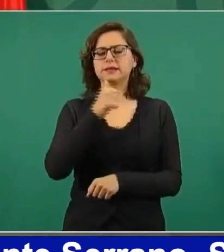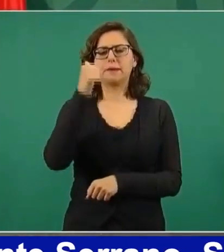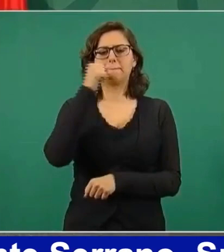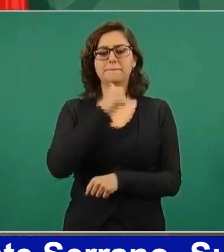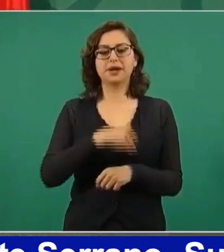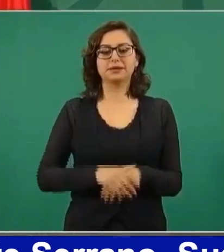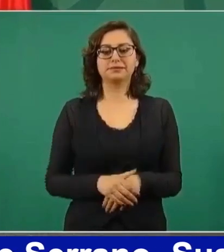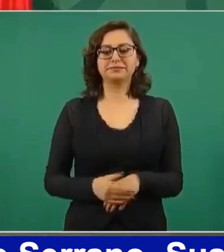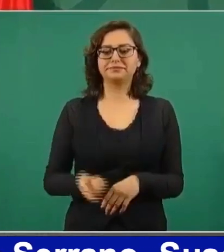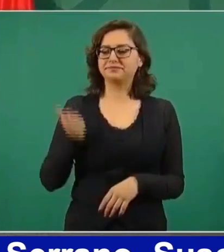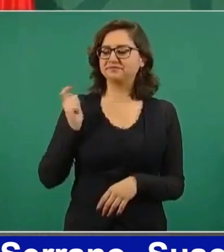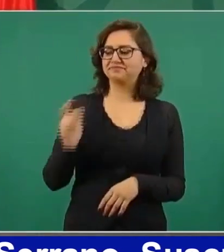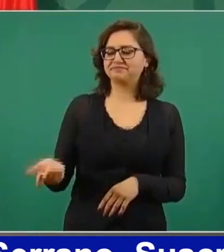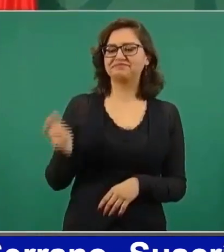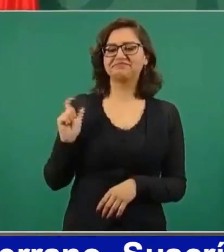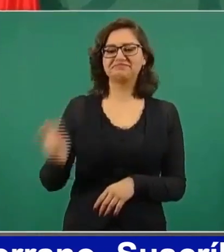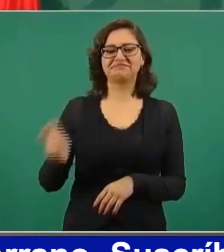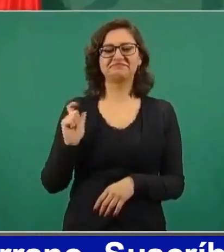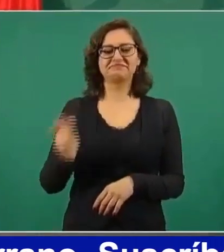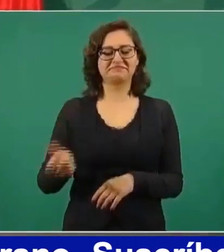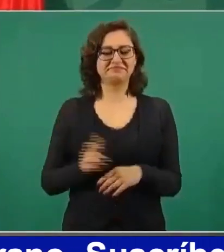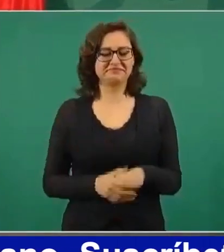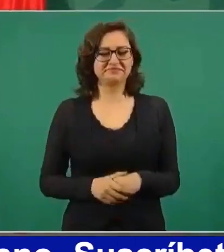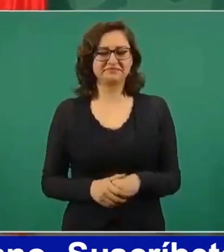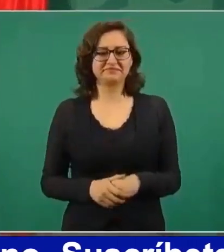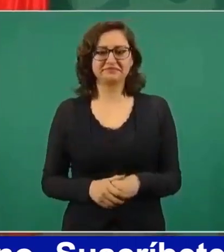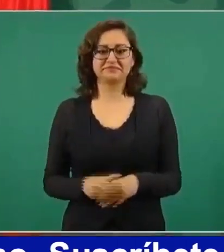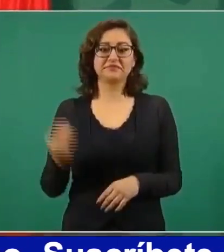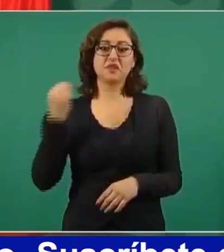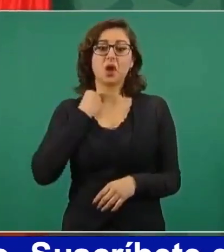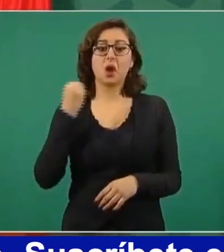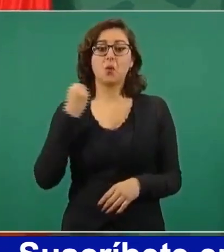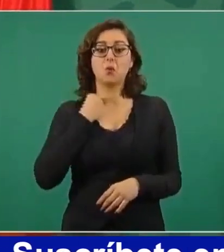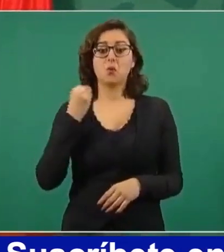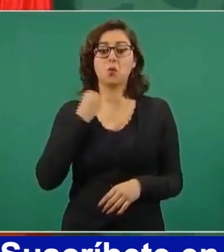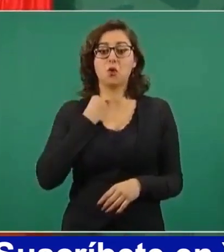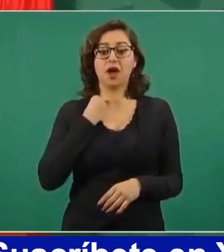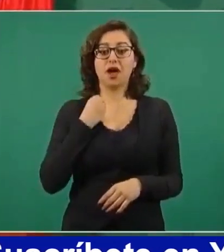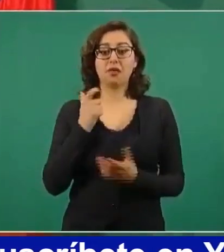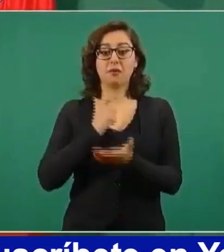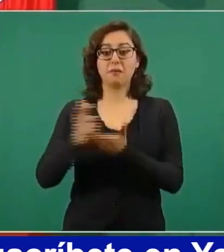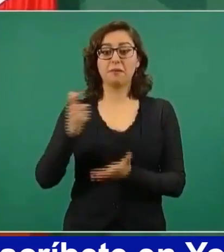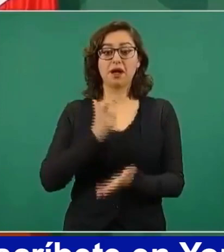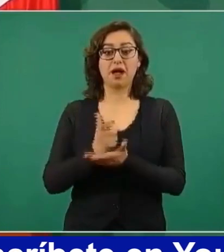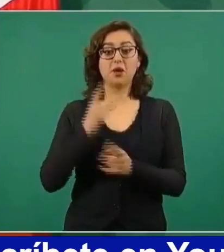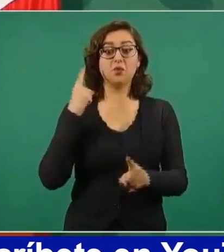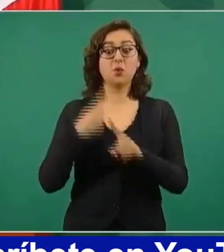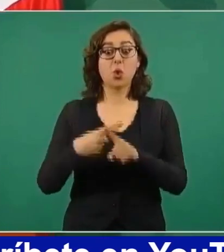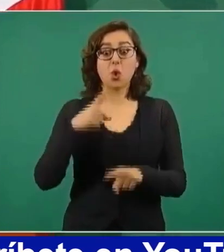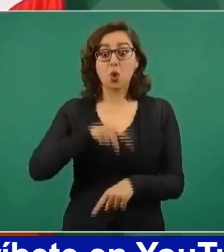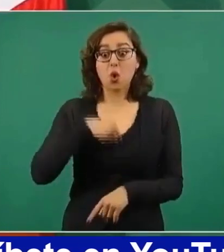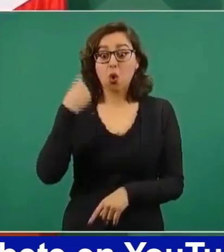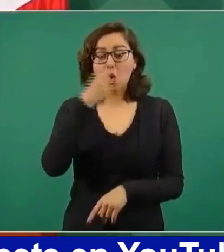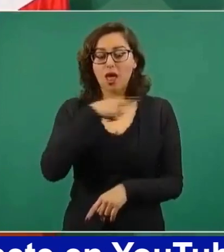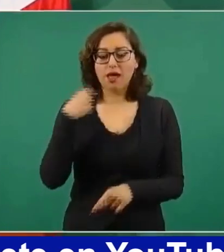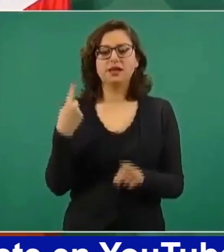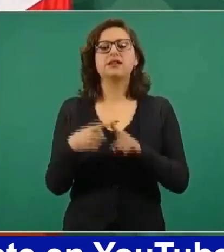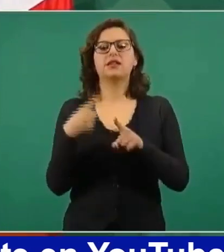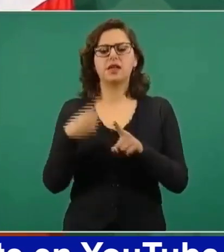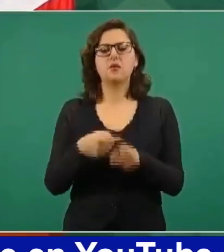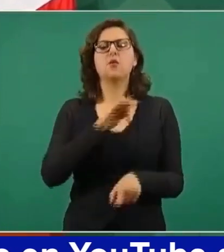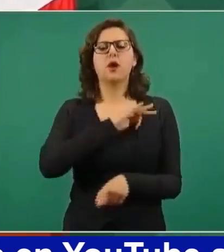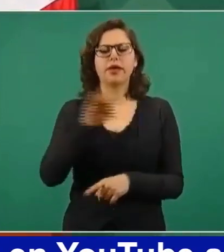¿Quiénes tienen para pagar abogados? Despachos famosísimos que cobran por hora. Pues los